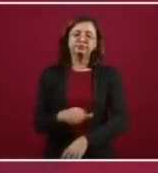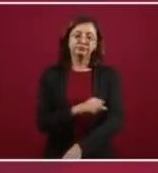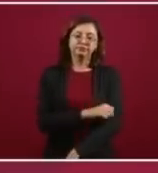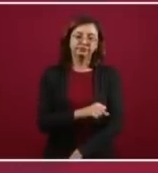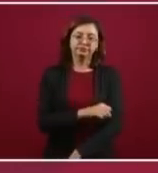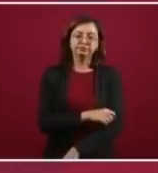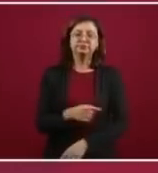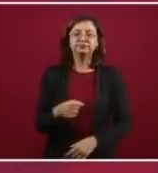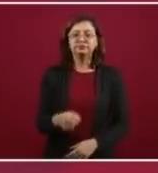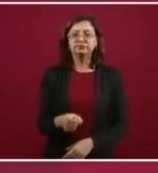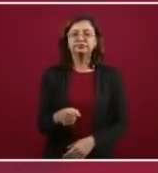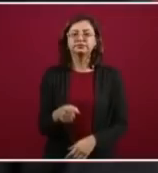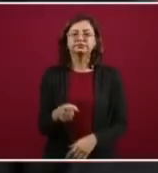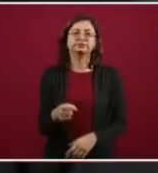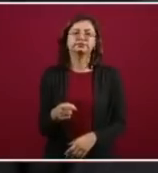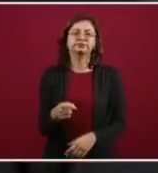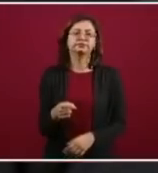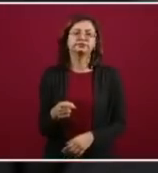contaba